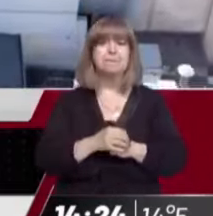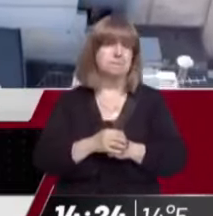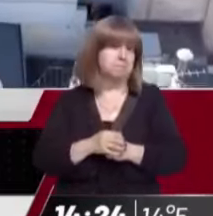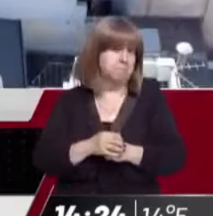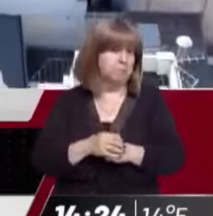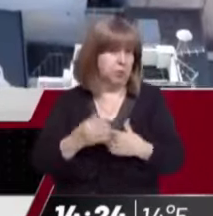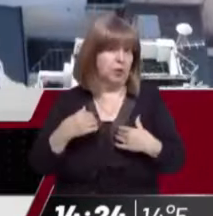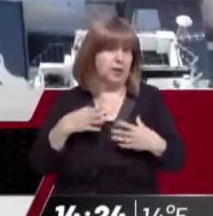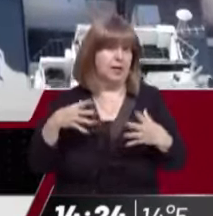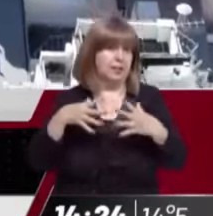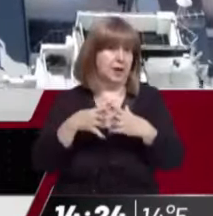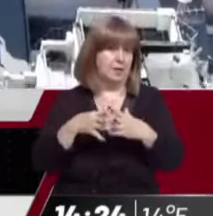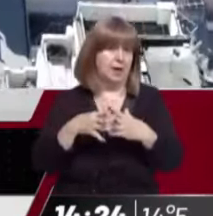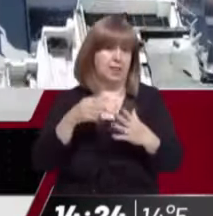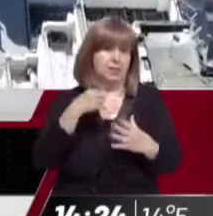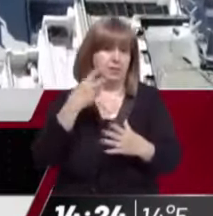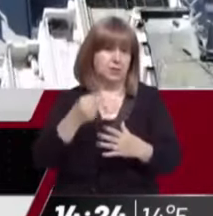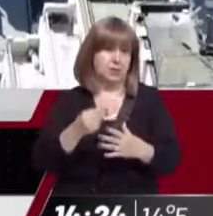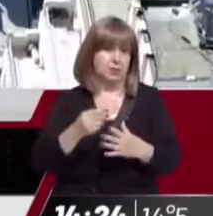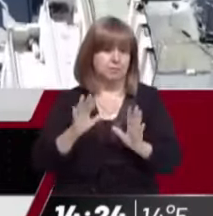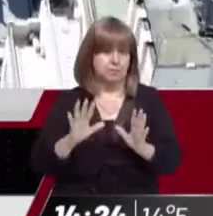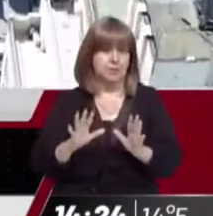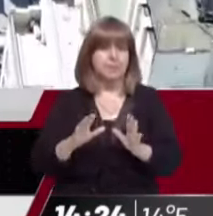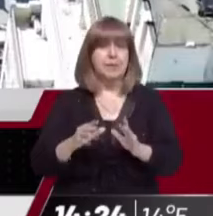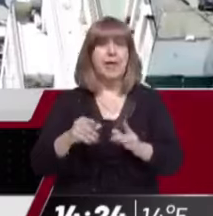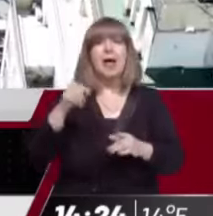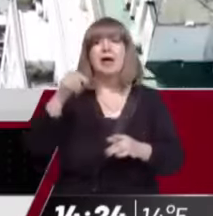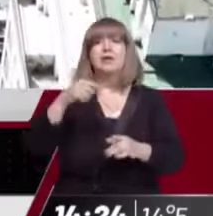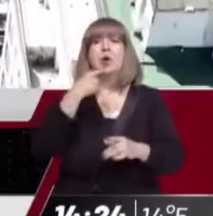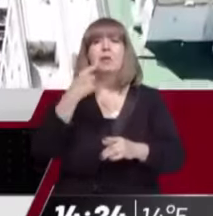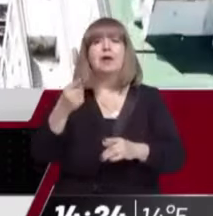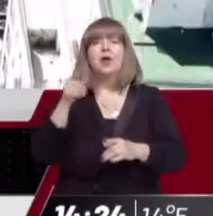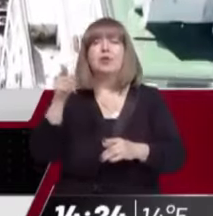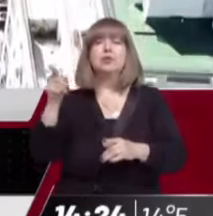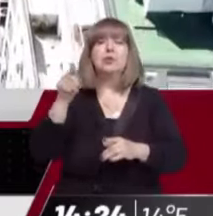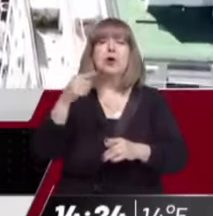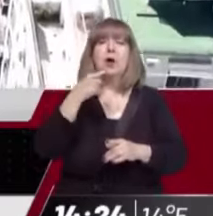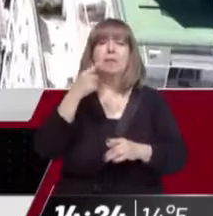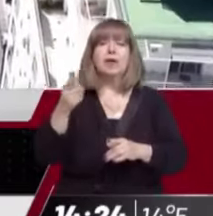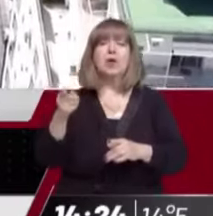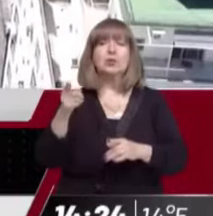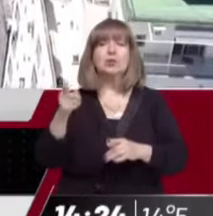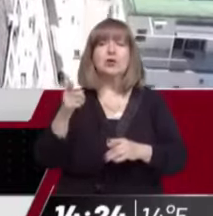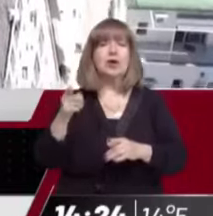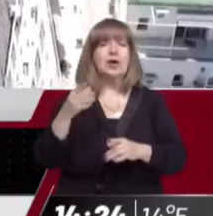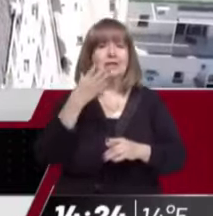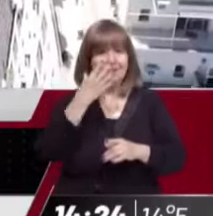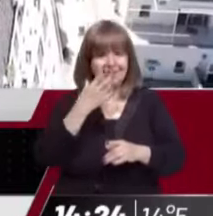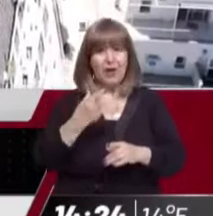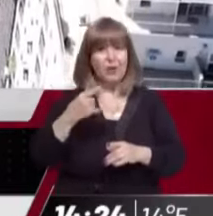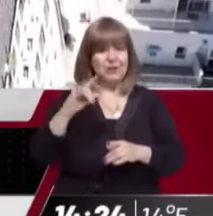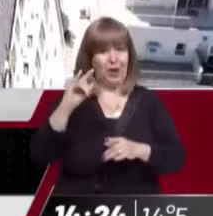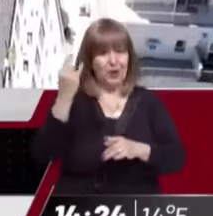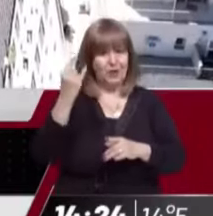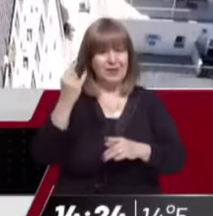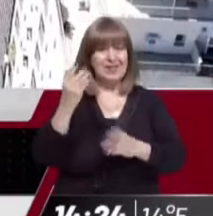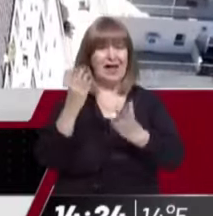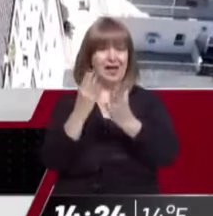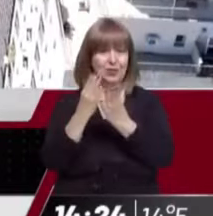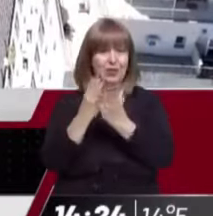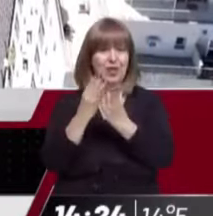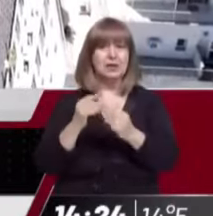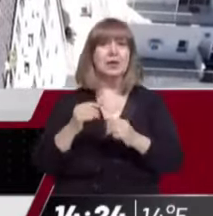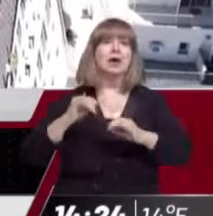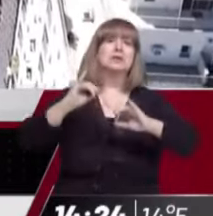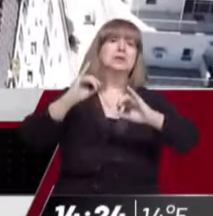excelente. Por el punto de vista académico, los profesores que ya me han tocado en primer año son todos excelentes profesionales.